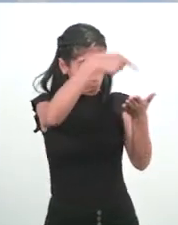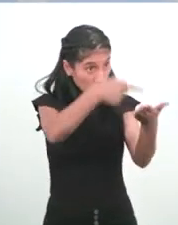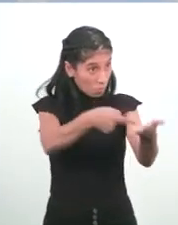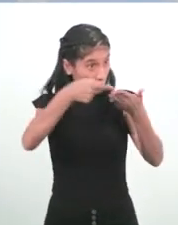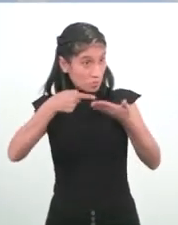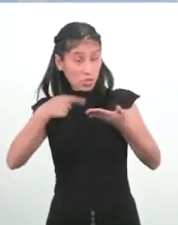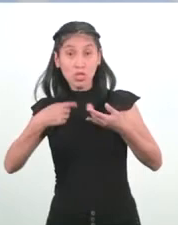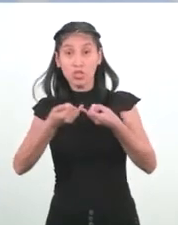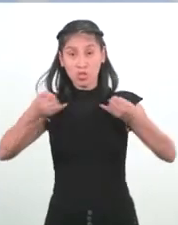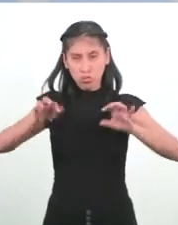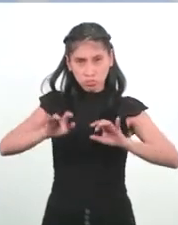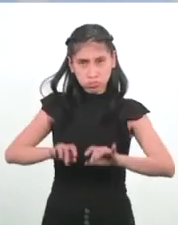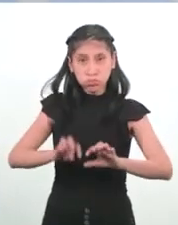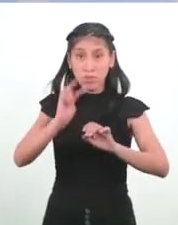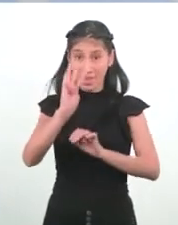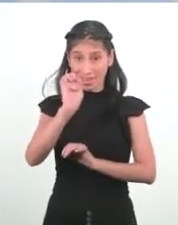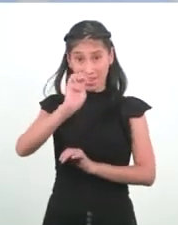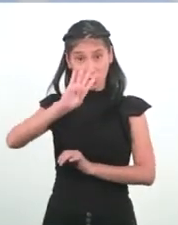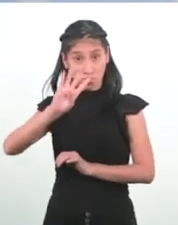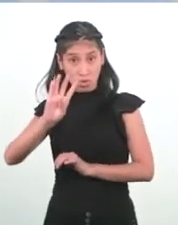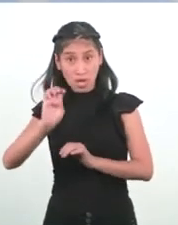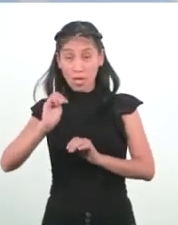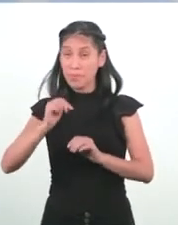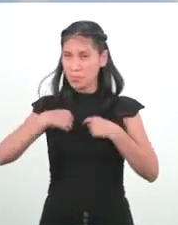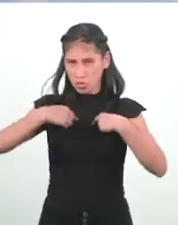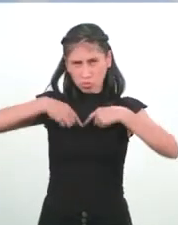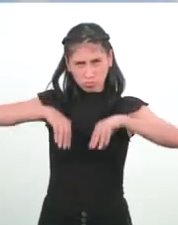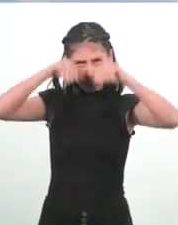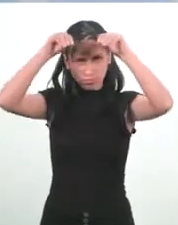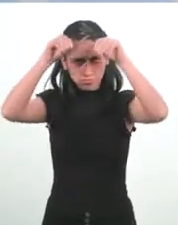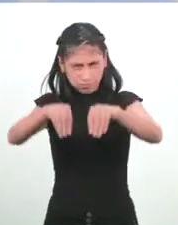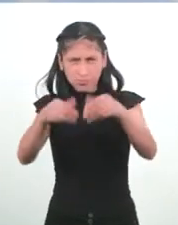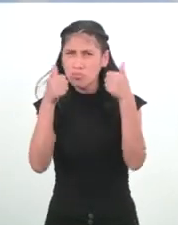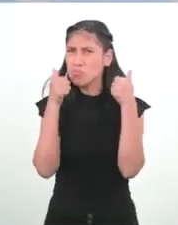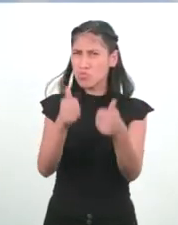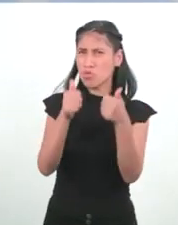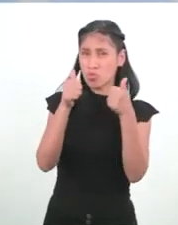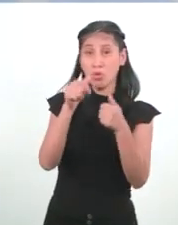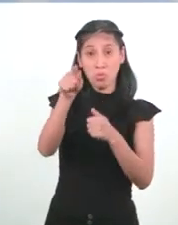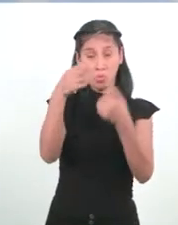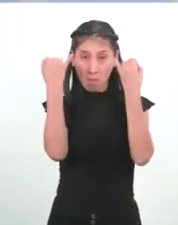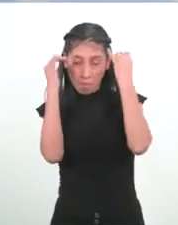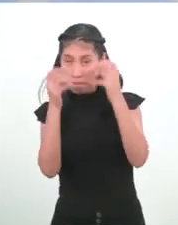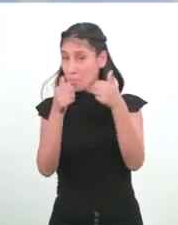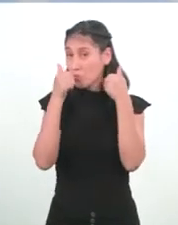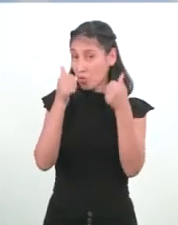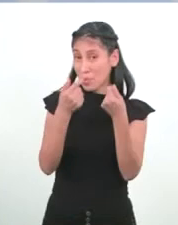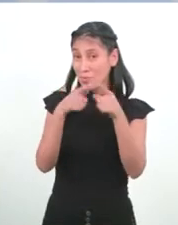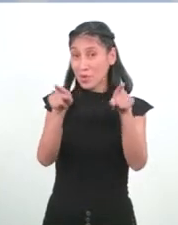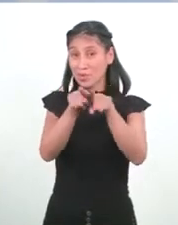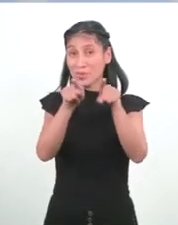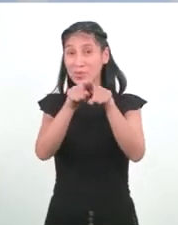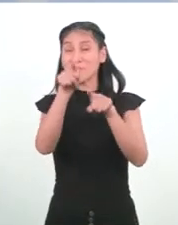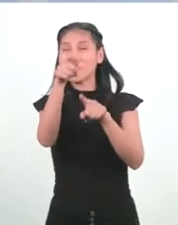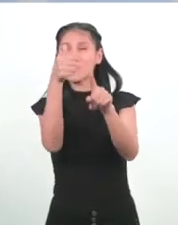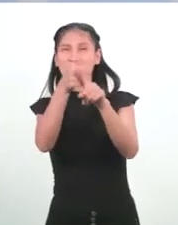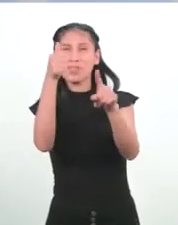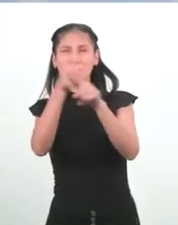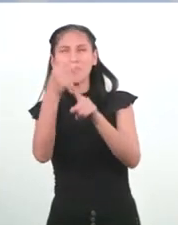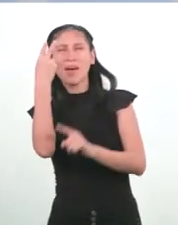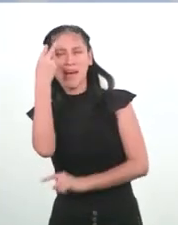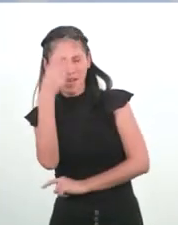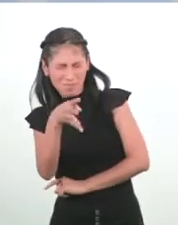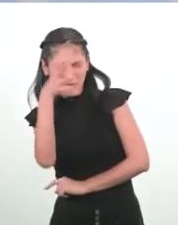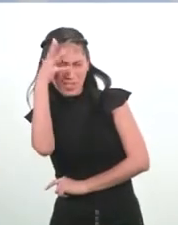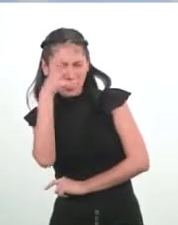¡Qué buen emprendimiento! Si bien esa idea es tuya, fue gracias a la escucha atenta de la entrevista que pudiste reconocer oportunidades